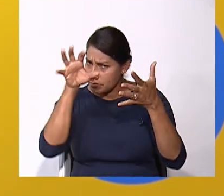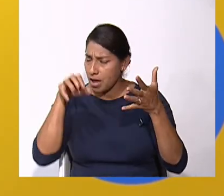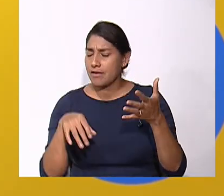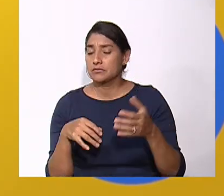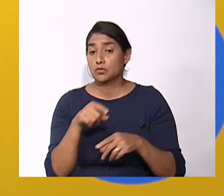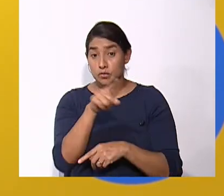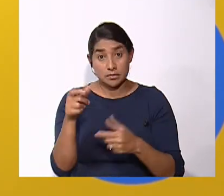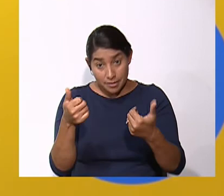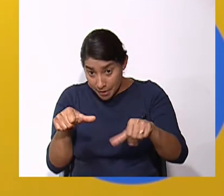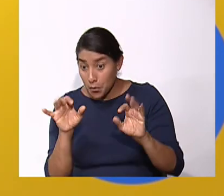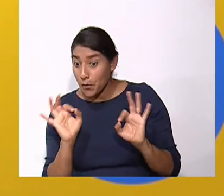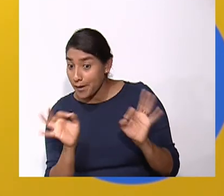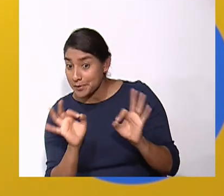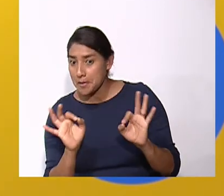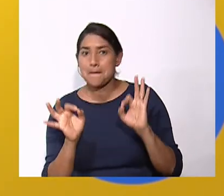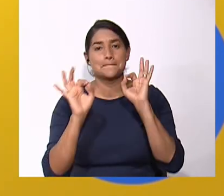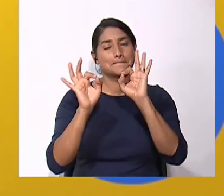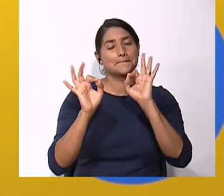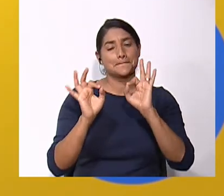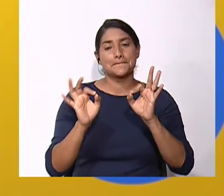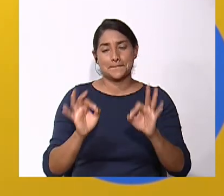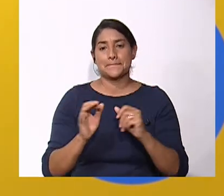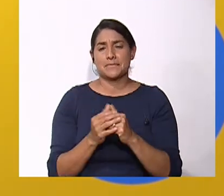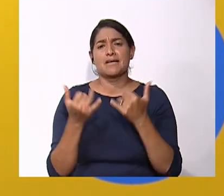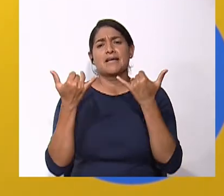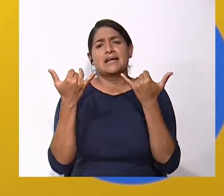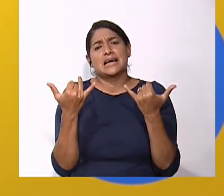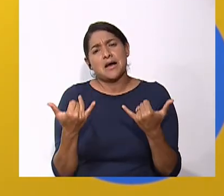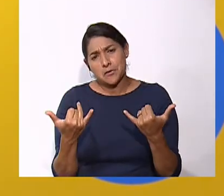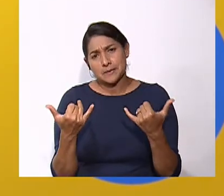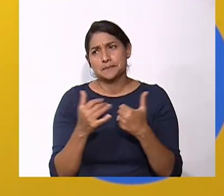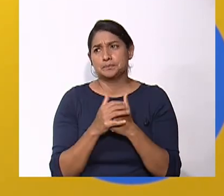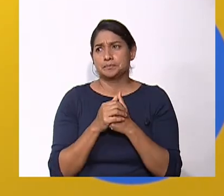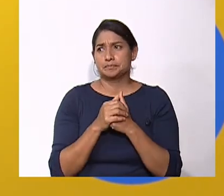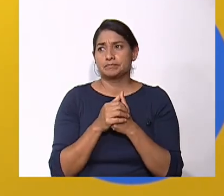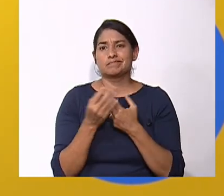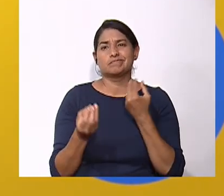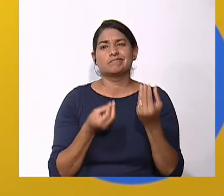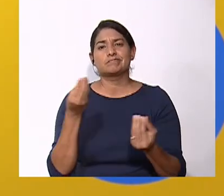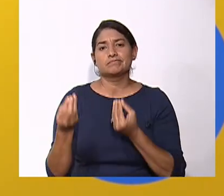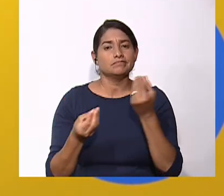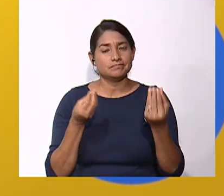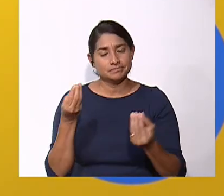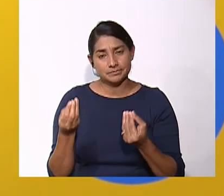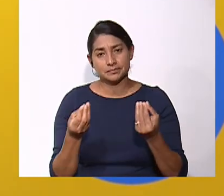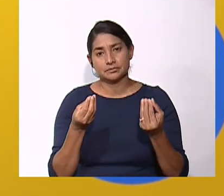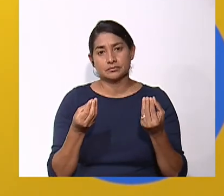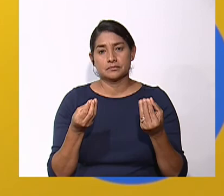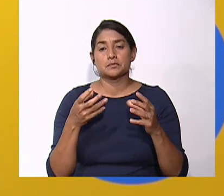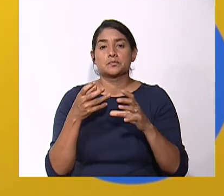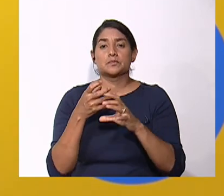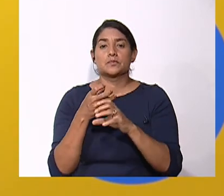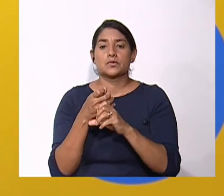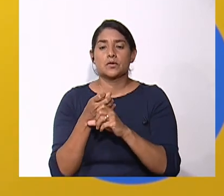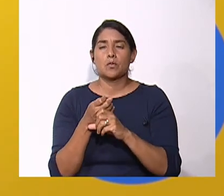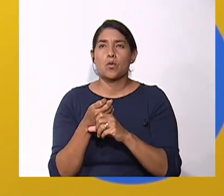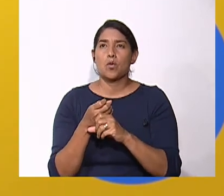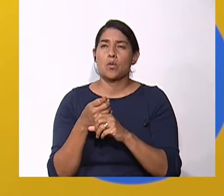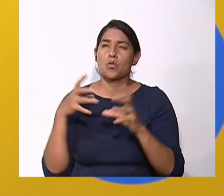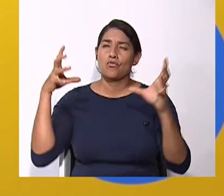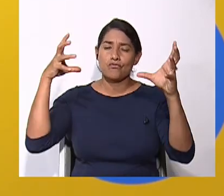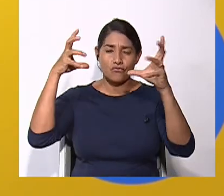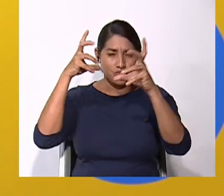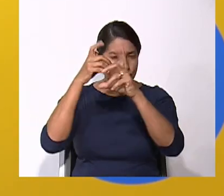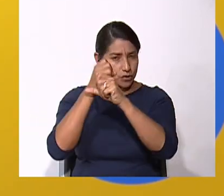¿Les parece? Muy bien. Ahora vamos a hacer como una